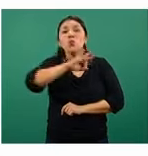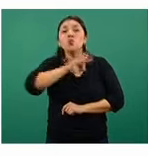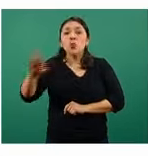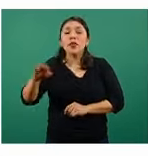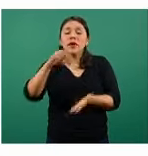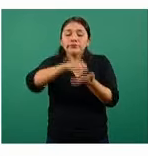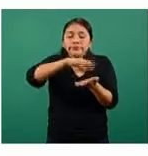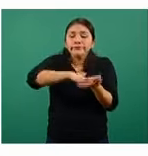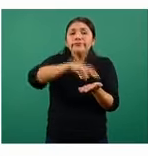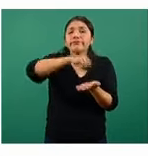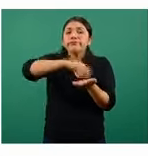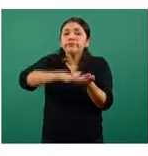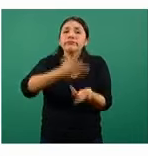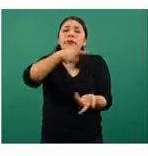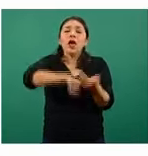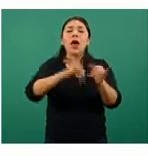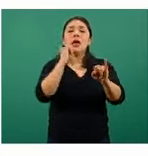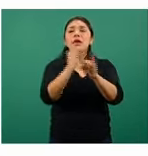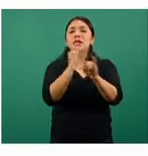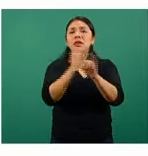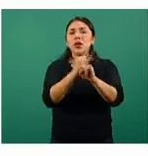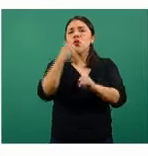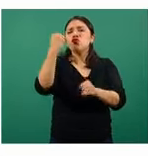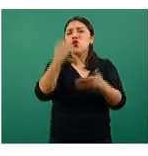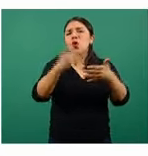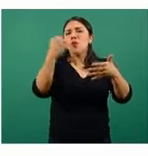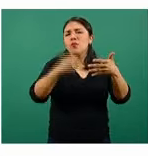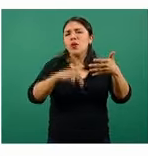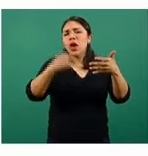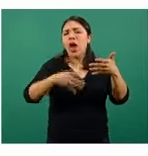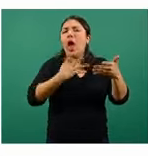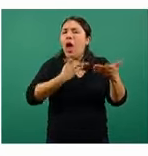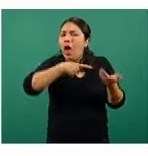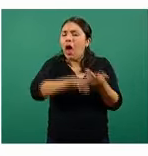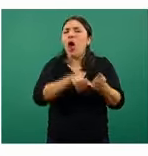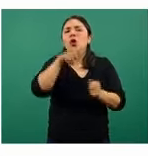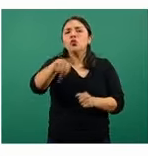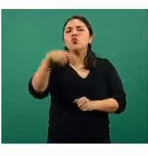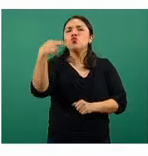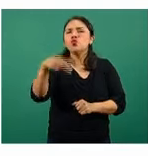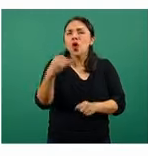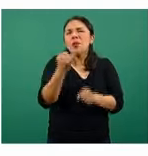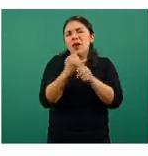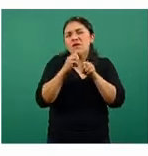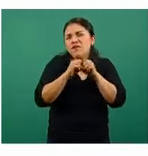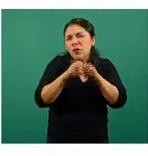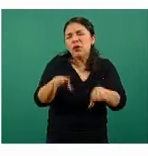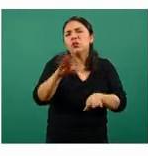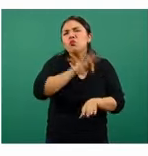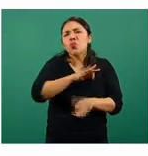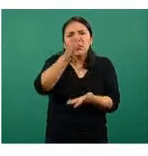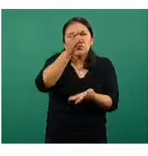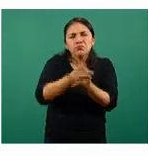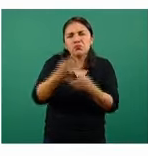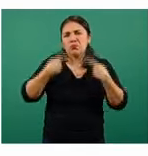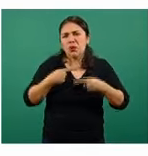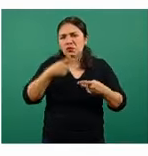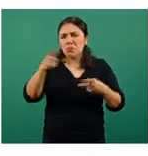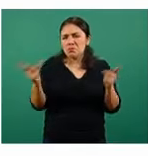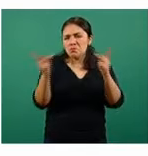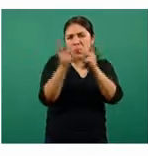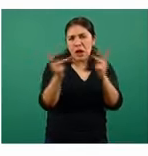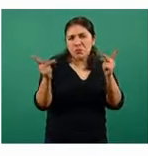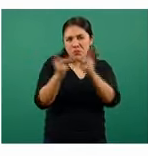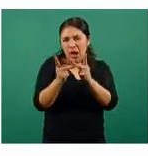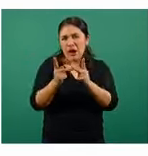quedar registrados en una base nominal. Nominal quiere decir que tienen sus datos y pueden ser identificados fehacientemente